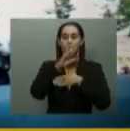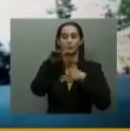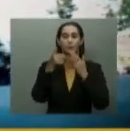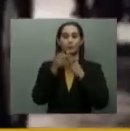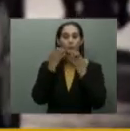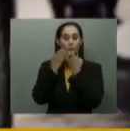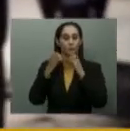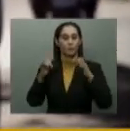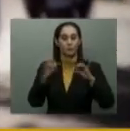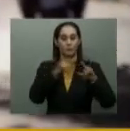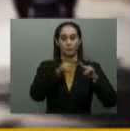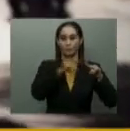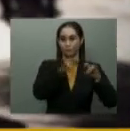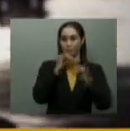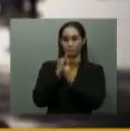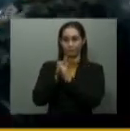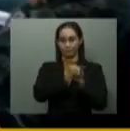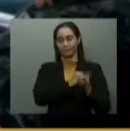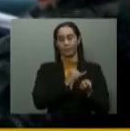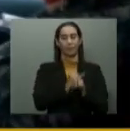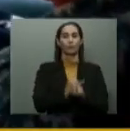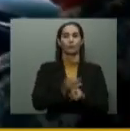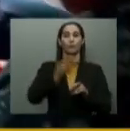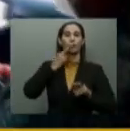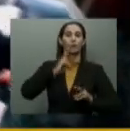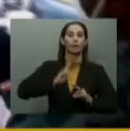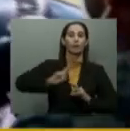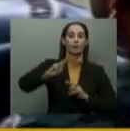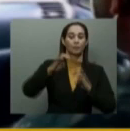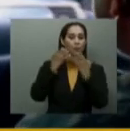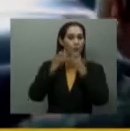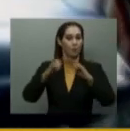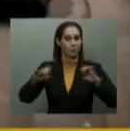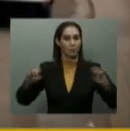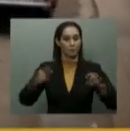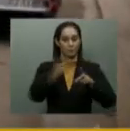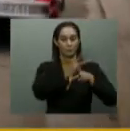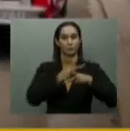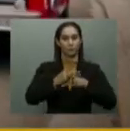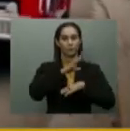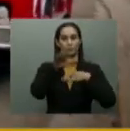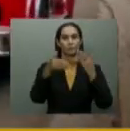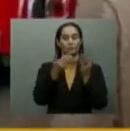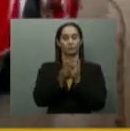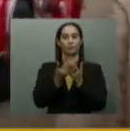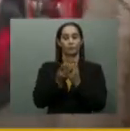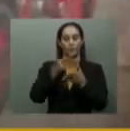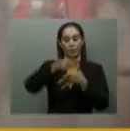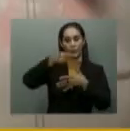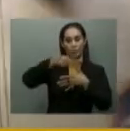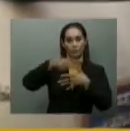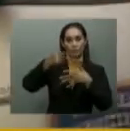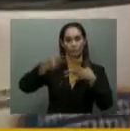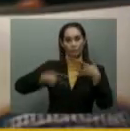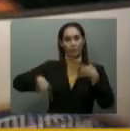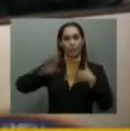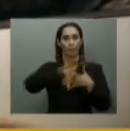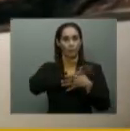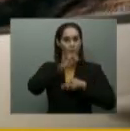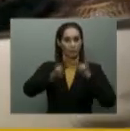de mejores condiciones para ejercer esa función yo la veo